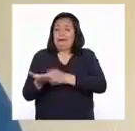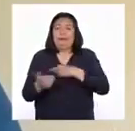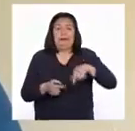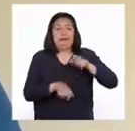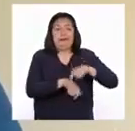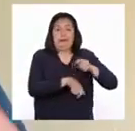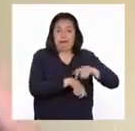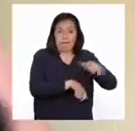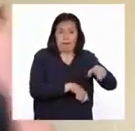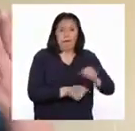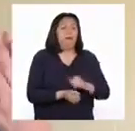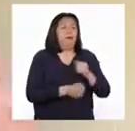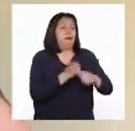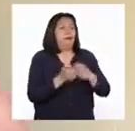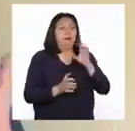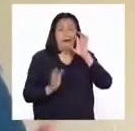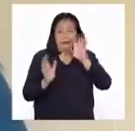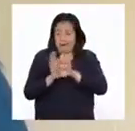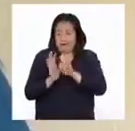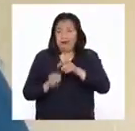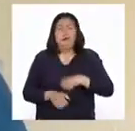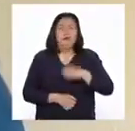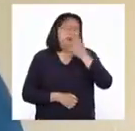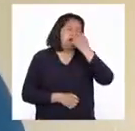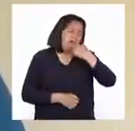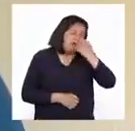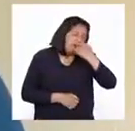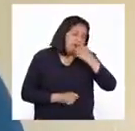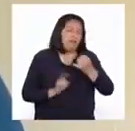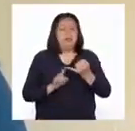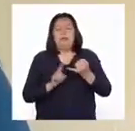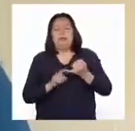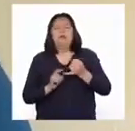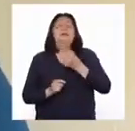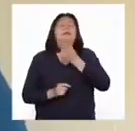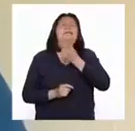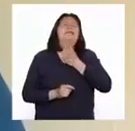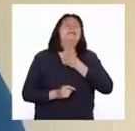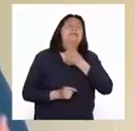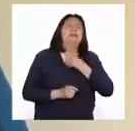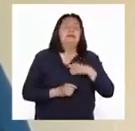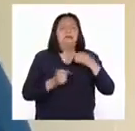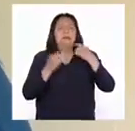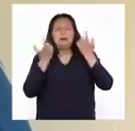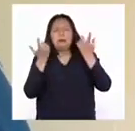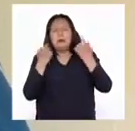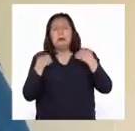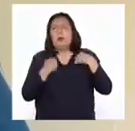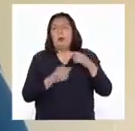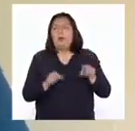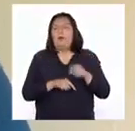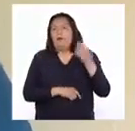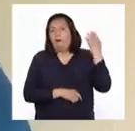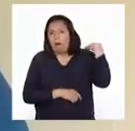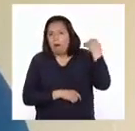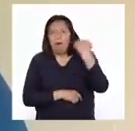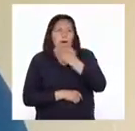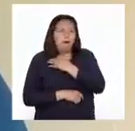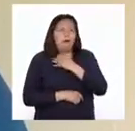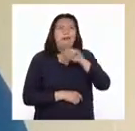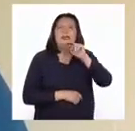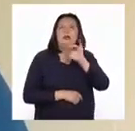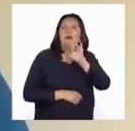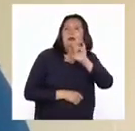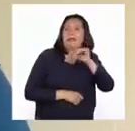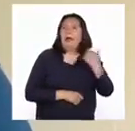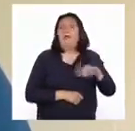época del año, dando por ejemplo resfríos comunes, faringitis, otitis o incluso neumonías como casos más